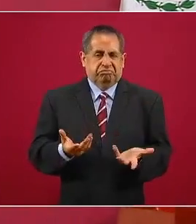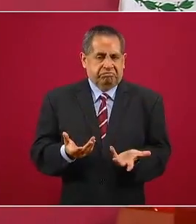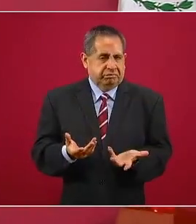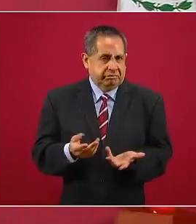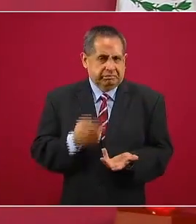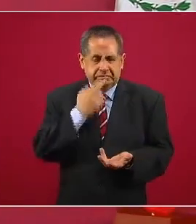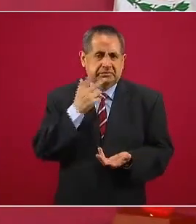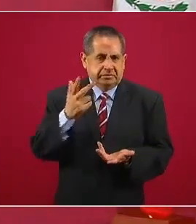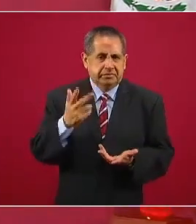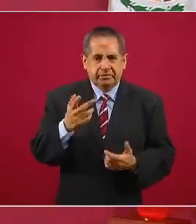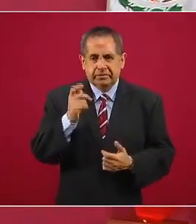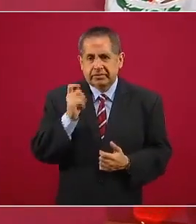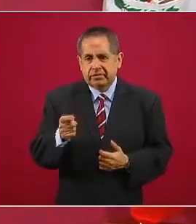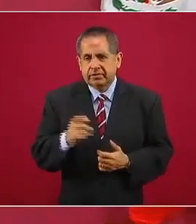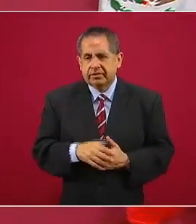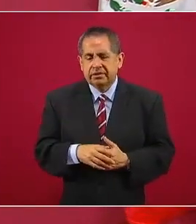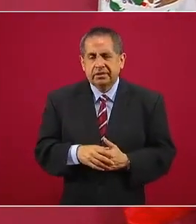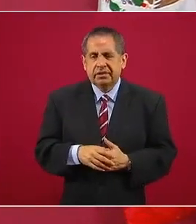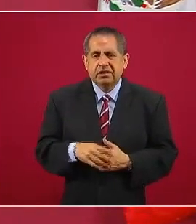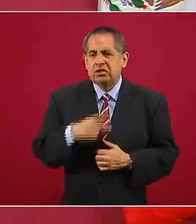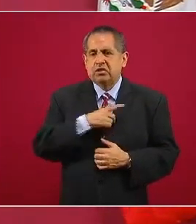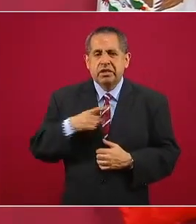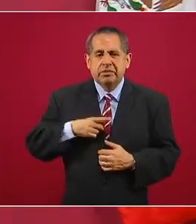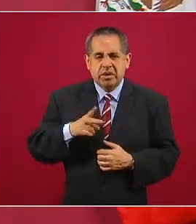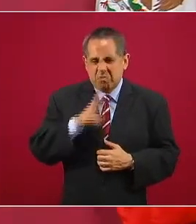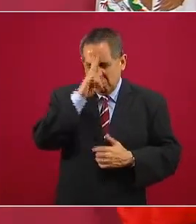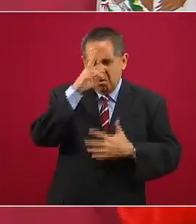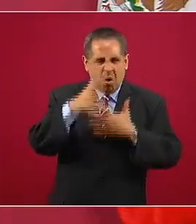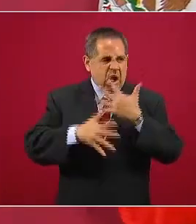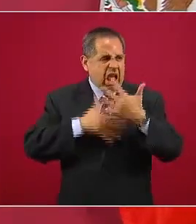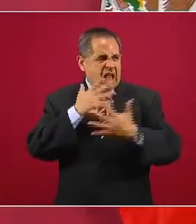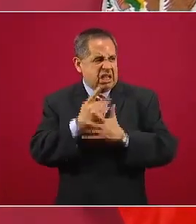el que no haya violencia,